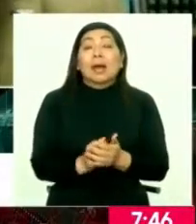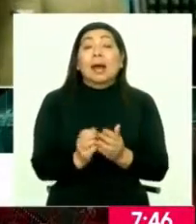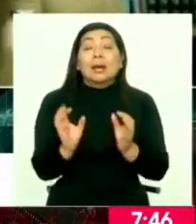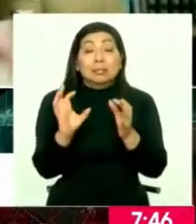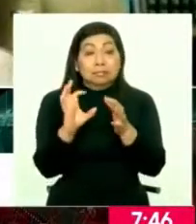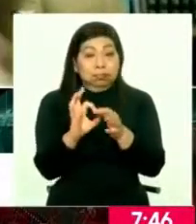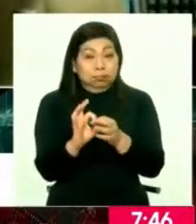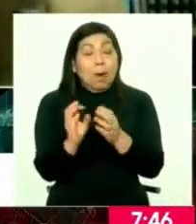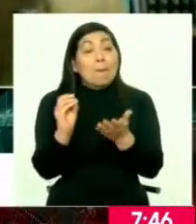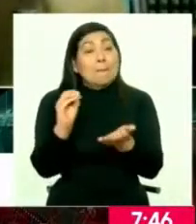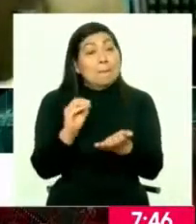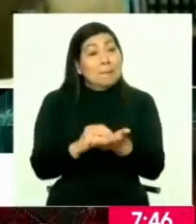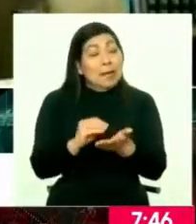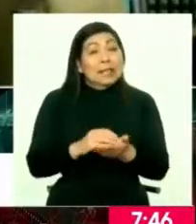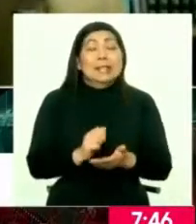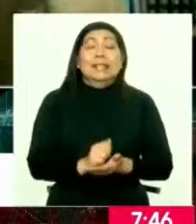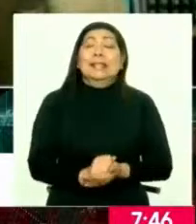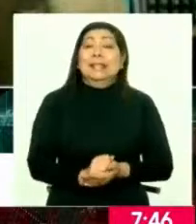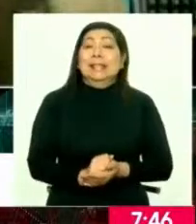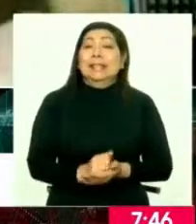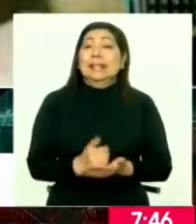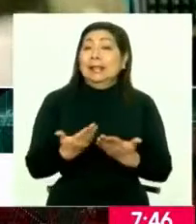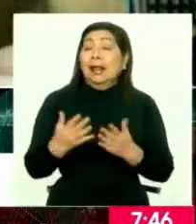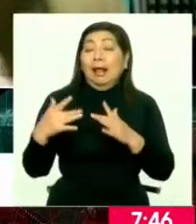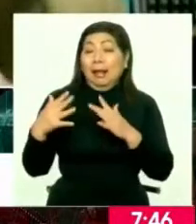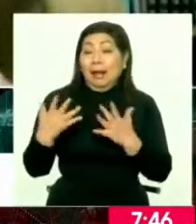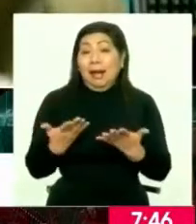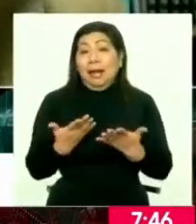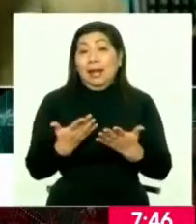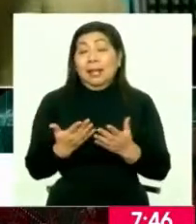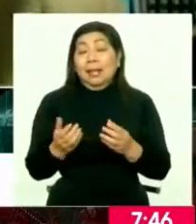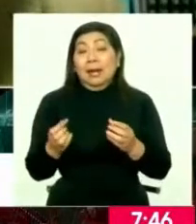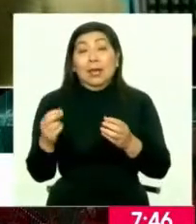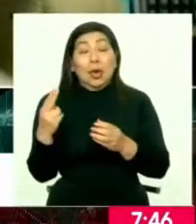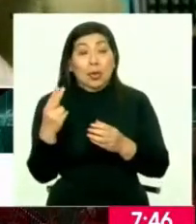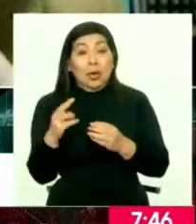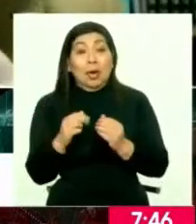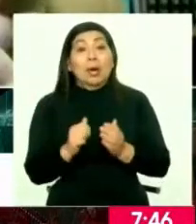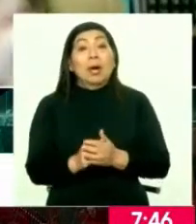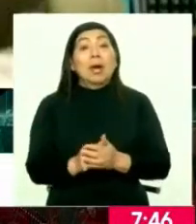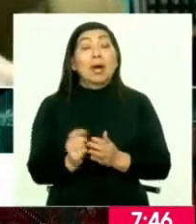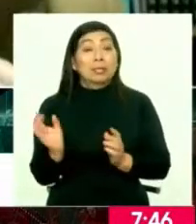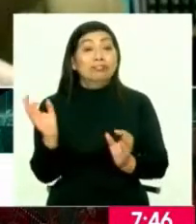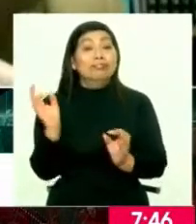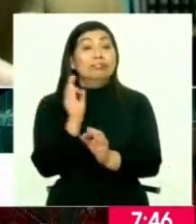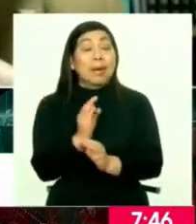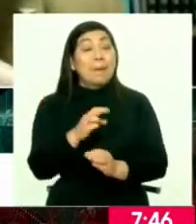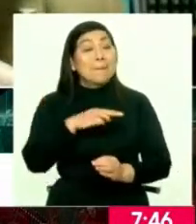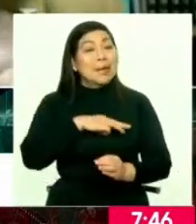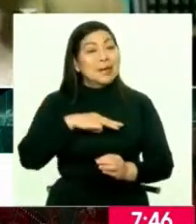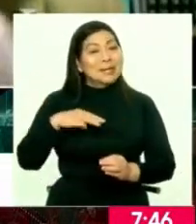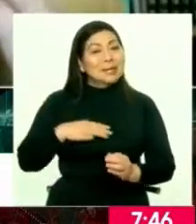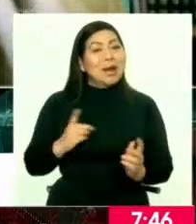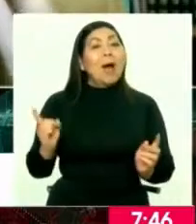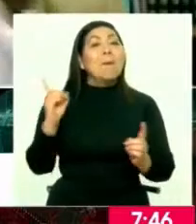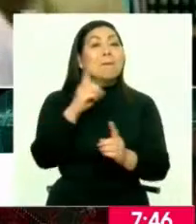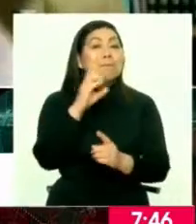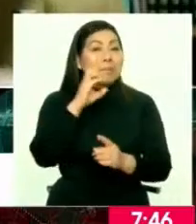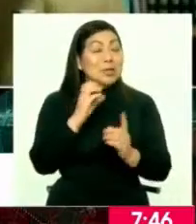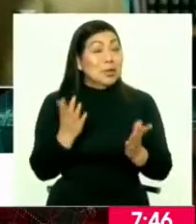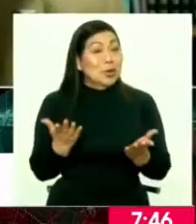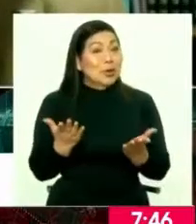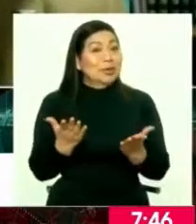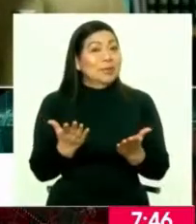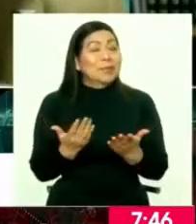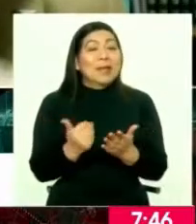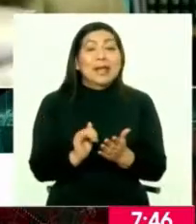Unido se involucre más en la guerra entre Ucrania y Rusia. Boris Johnson visitó incluso Kiev. Hay que entender